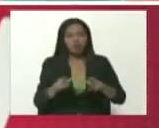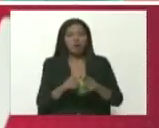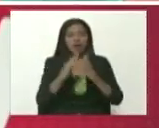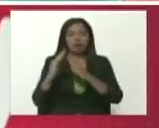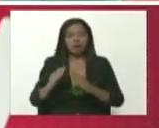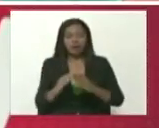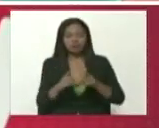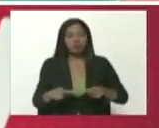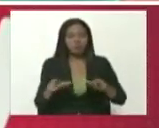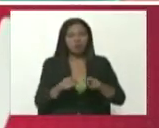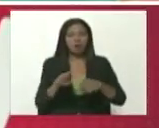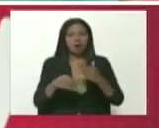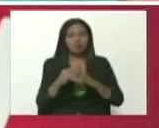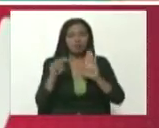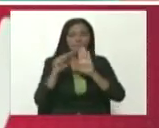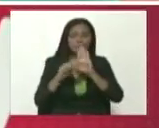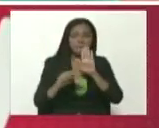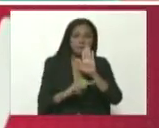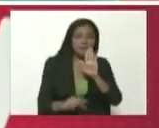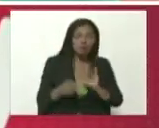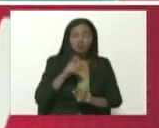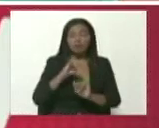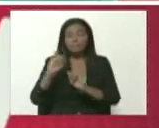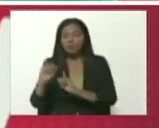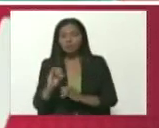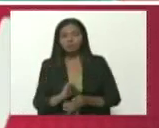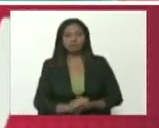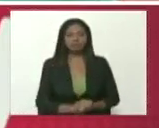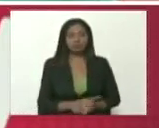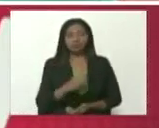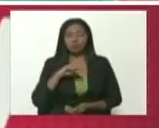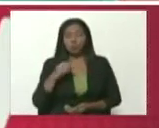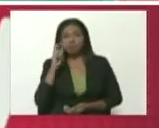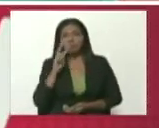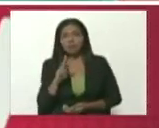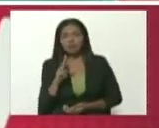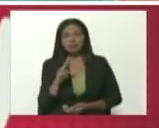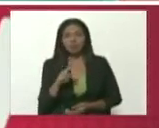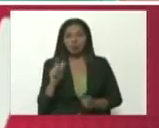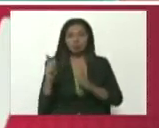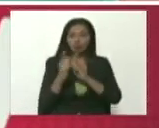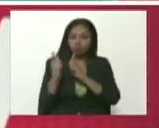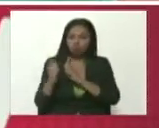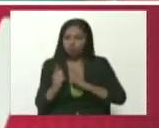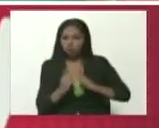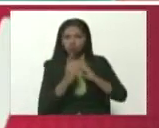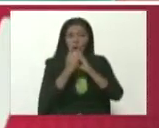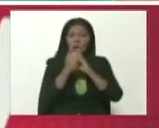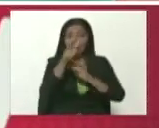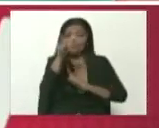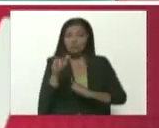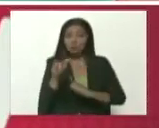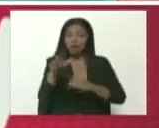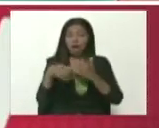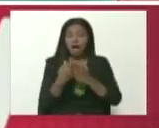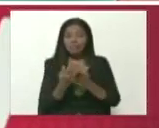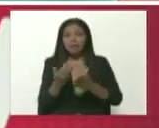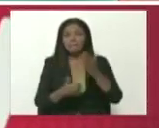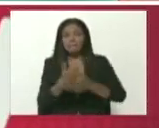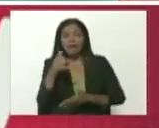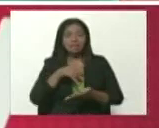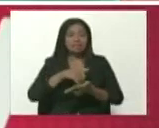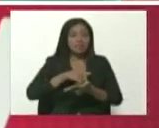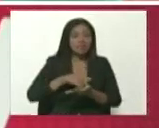por instrucciones de usted, camarada presidente. Aquí le estamos viendo cara a cara a las personas más vulnerables